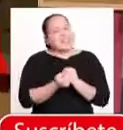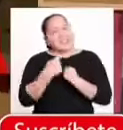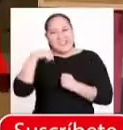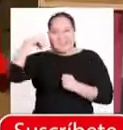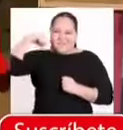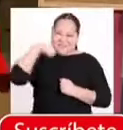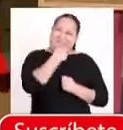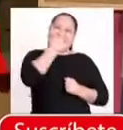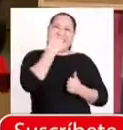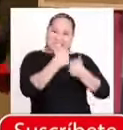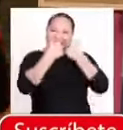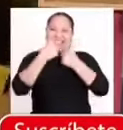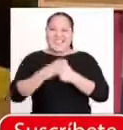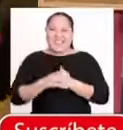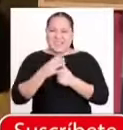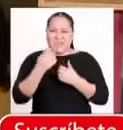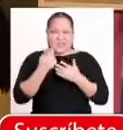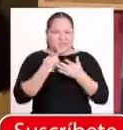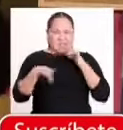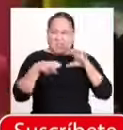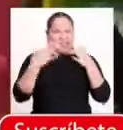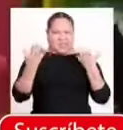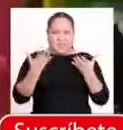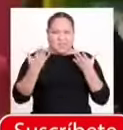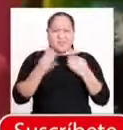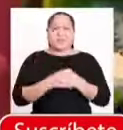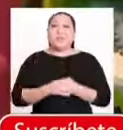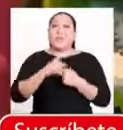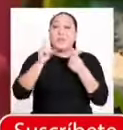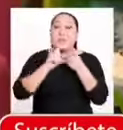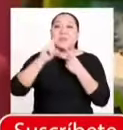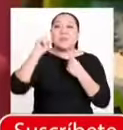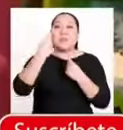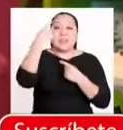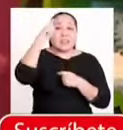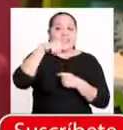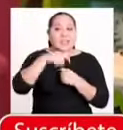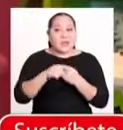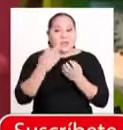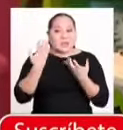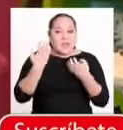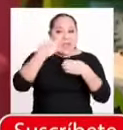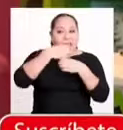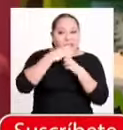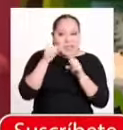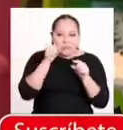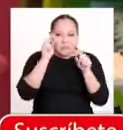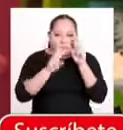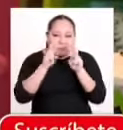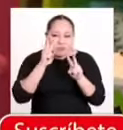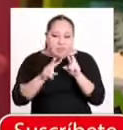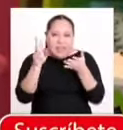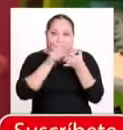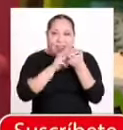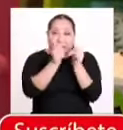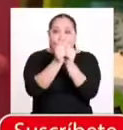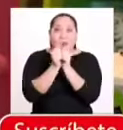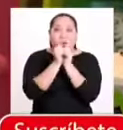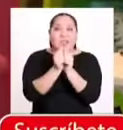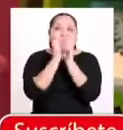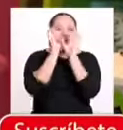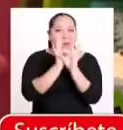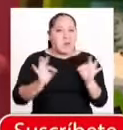Pero, ¿qué tenemos que hacer? Primero, tenemos que crearlos y luego leeremos con ellos una